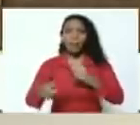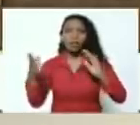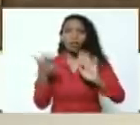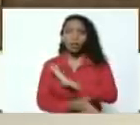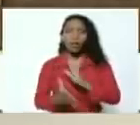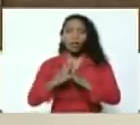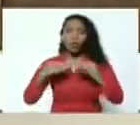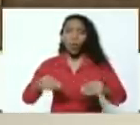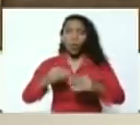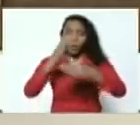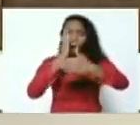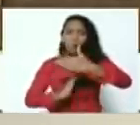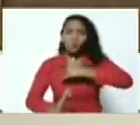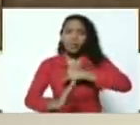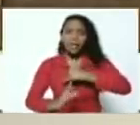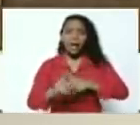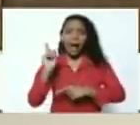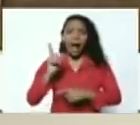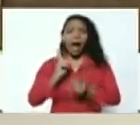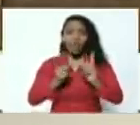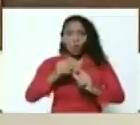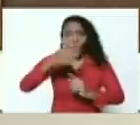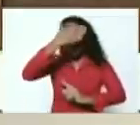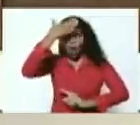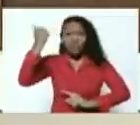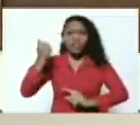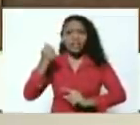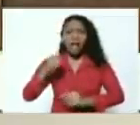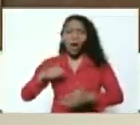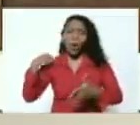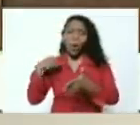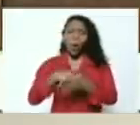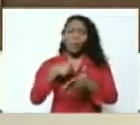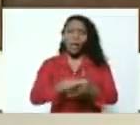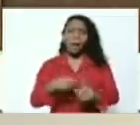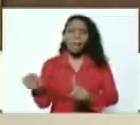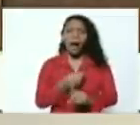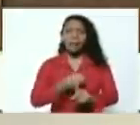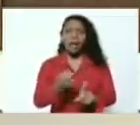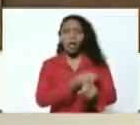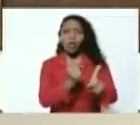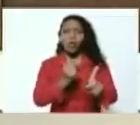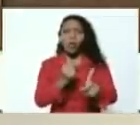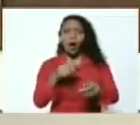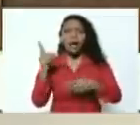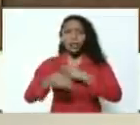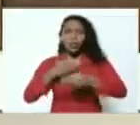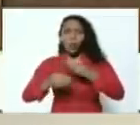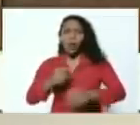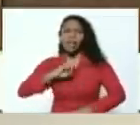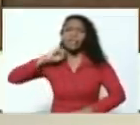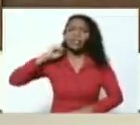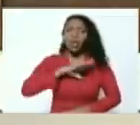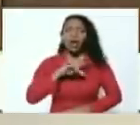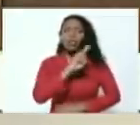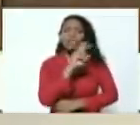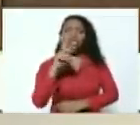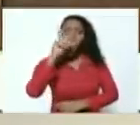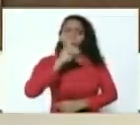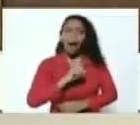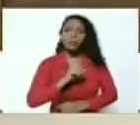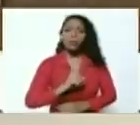más humildes, que han sido los olvidados, los golpeados, los arrasados por la historia de 200